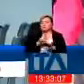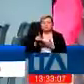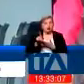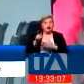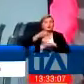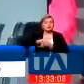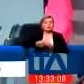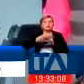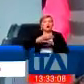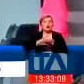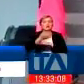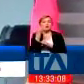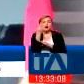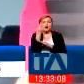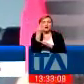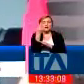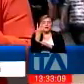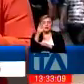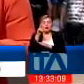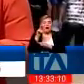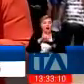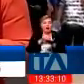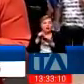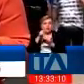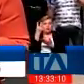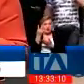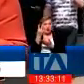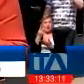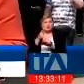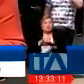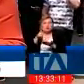solo después de acumular 2 cuotas impagas. Para todos los